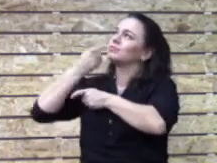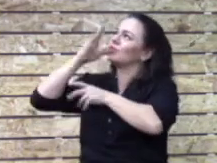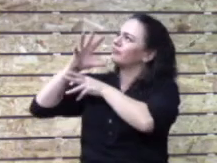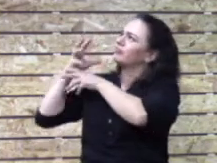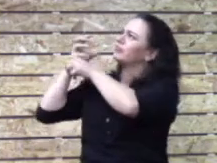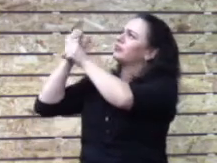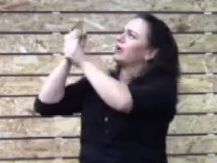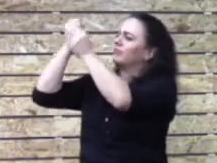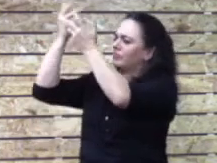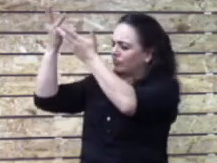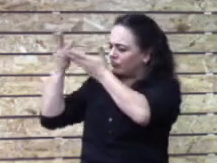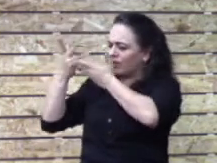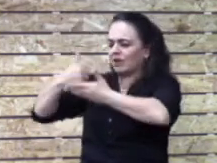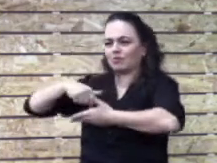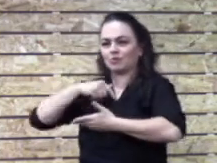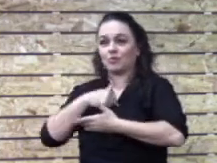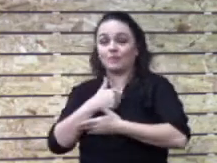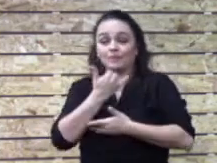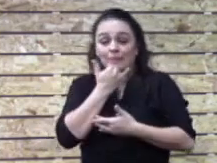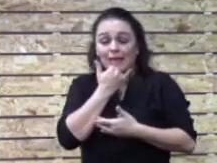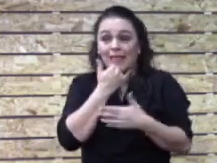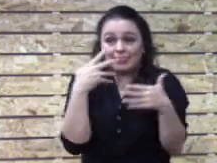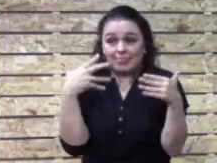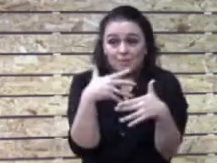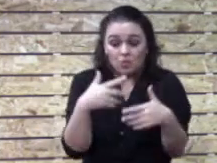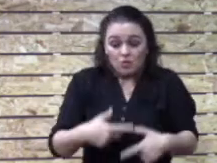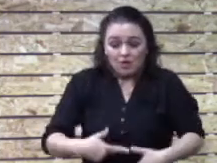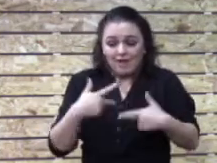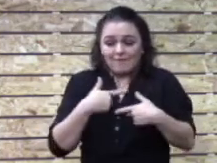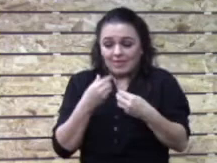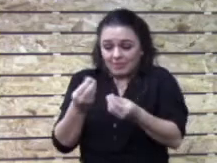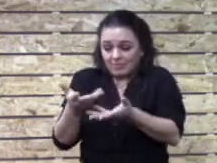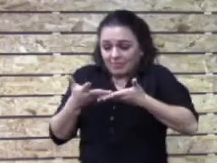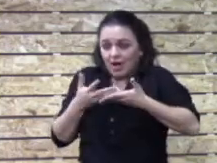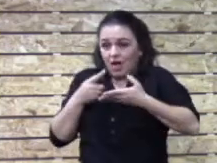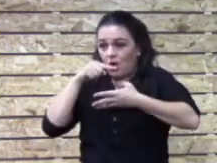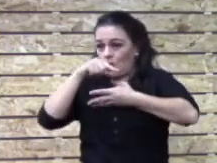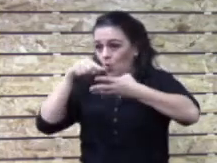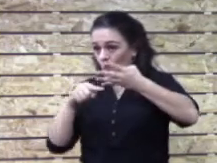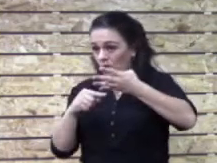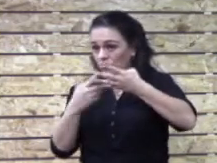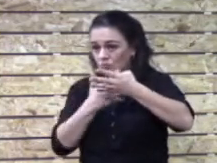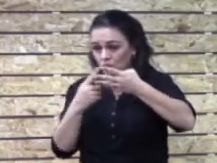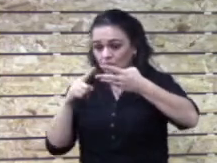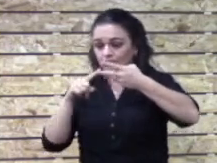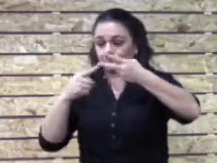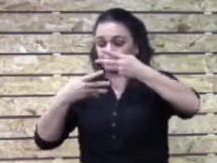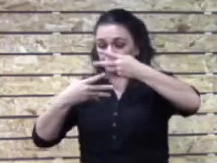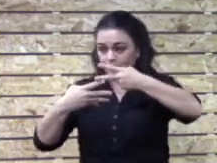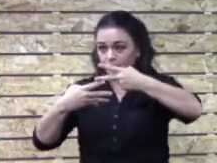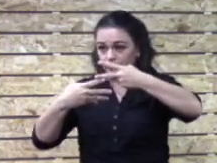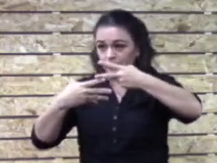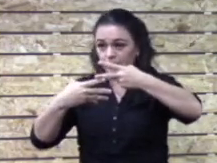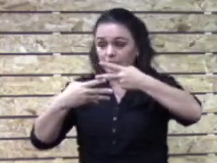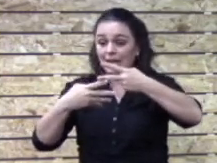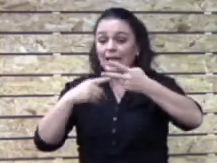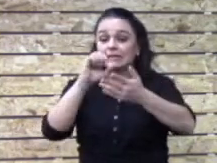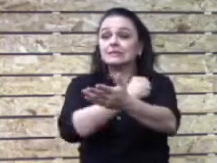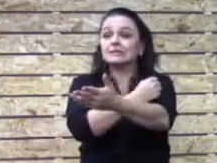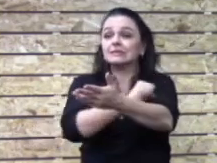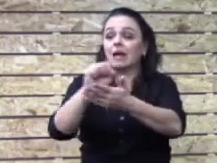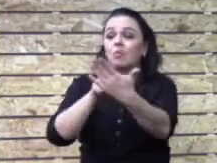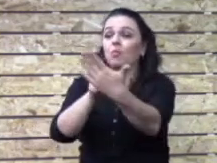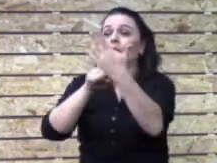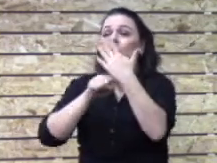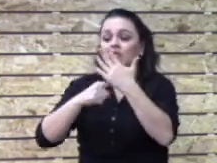aspectos rápidamente de lo que hace el temor en nuestra vida en estos días. Primero, lo que hace este salmo es guardarnos en